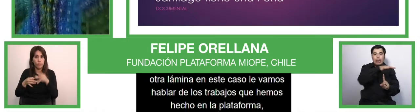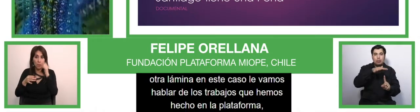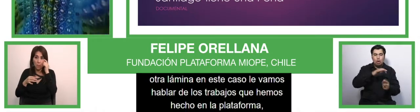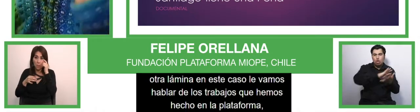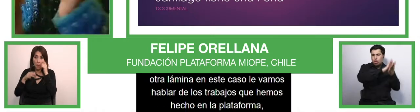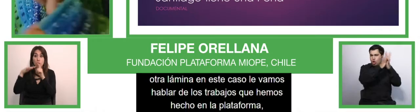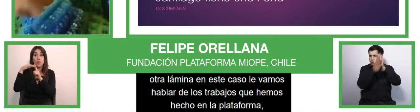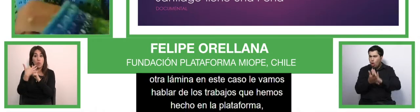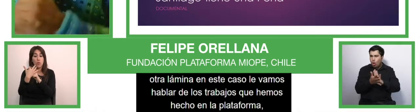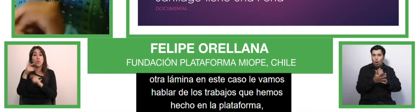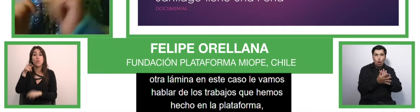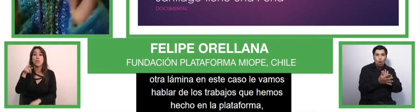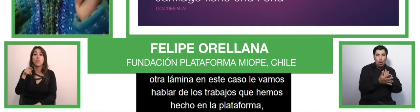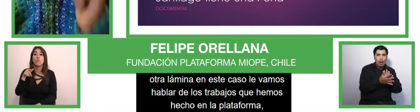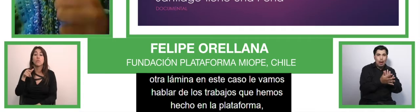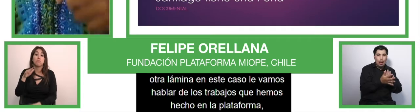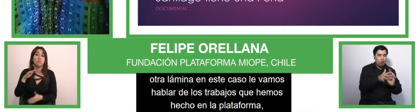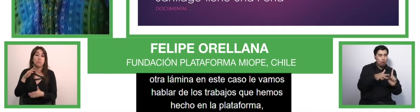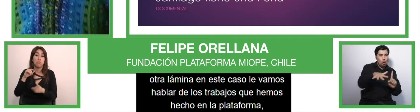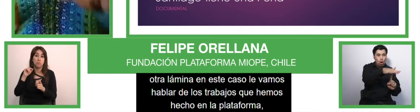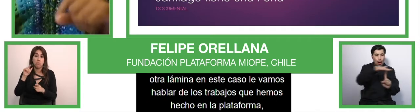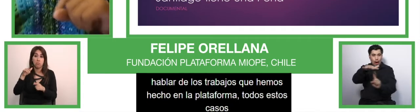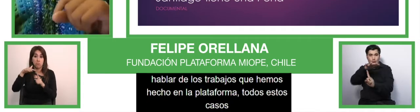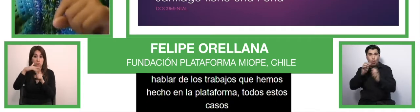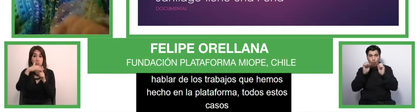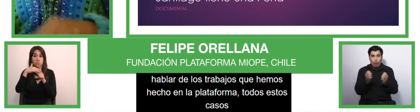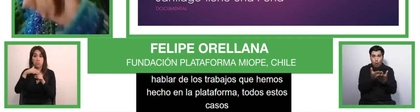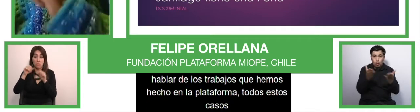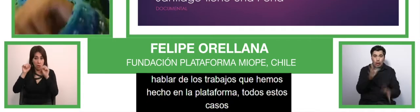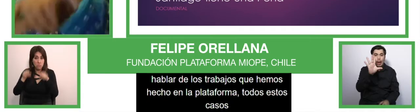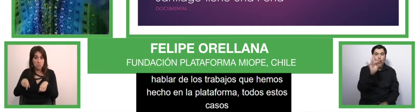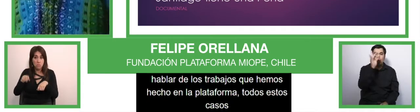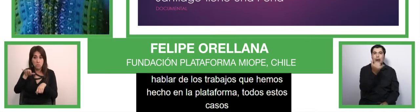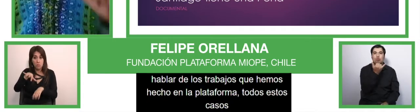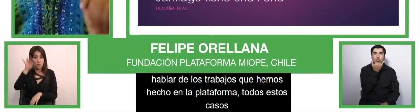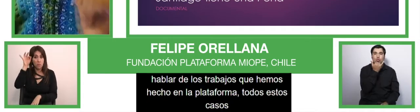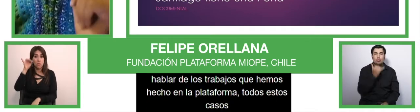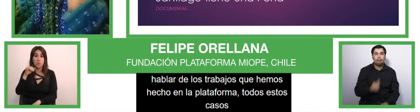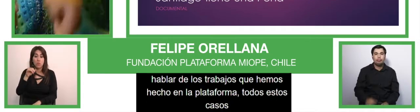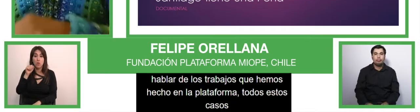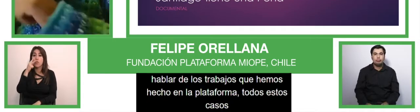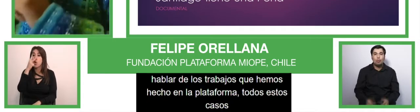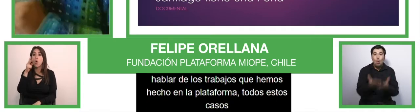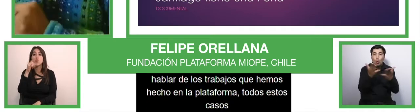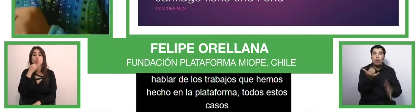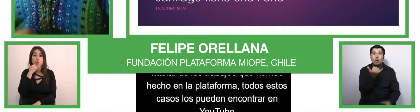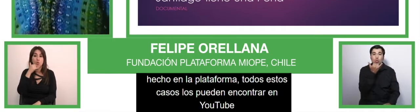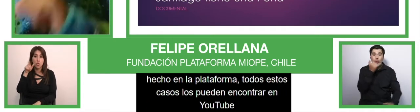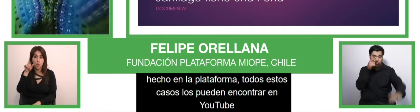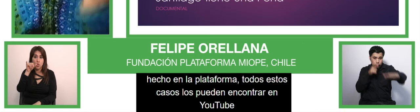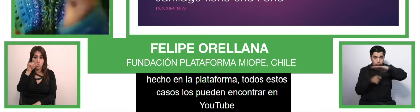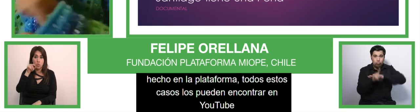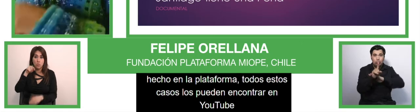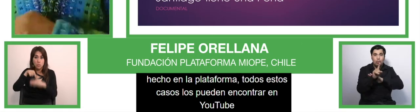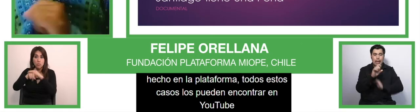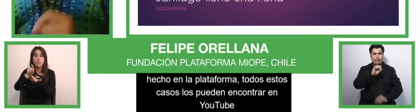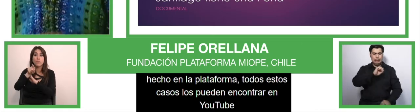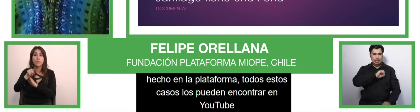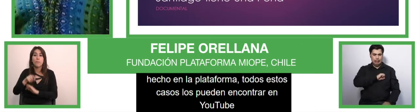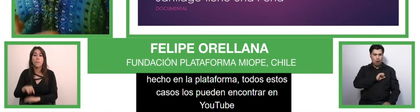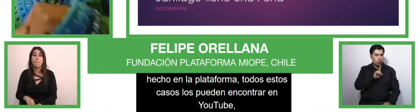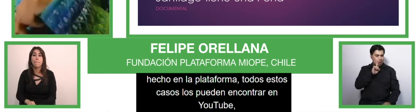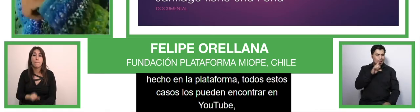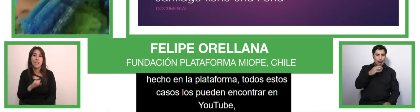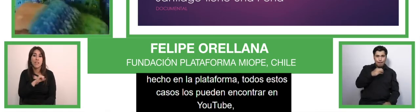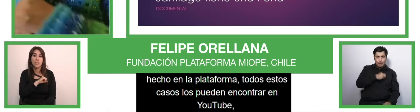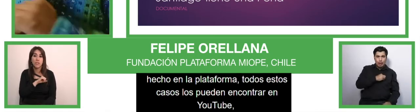casos, se los comento, los pueden encontrar en YouTube, ¿vale? Vayan a YouTube, ponen Santiago tiene una pena y lo van a encontrar, ¿ya?